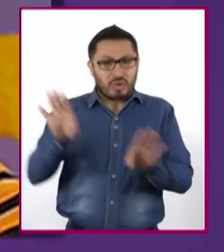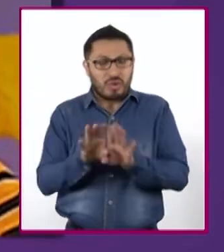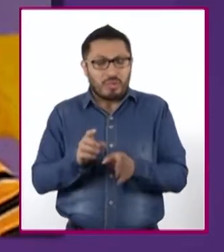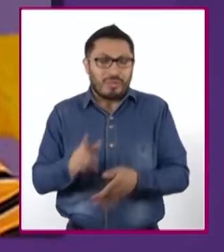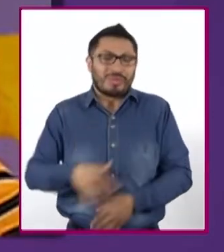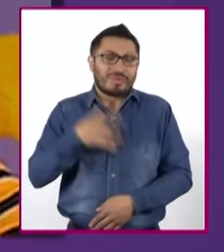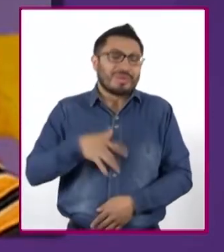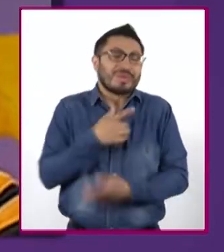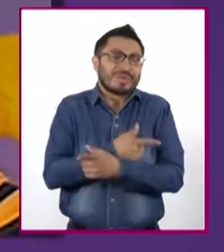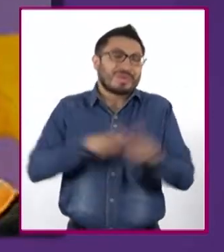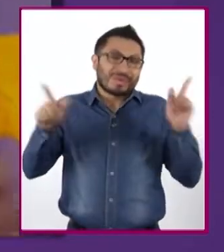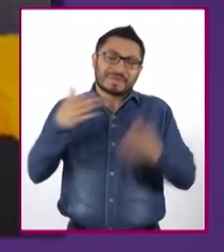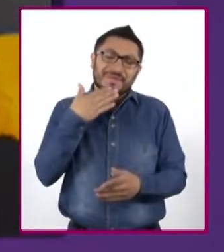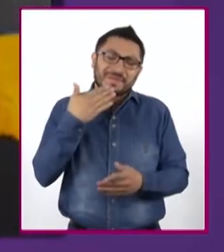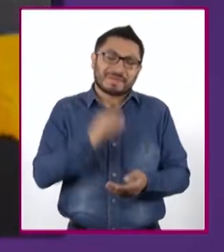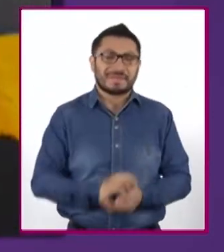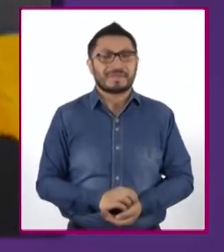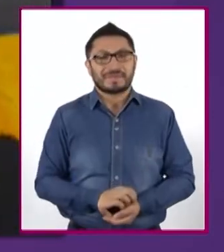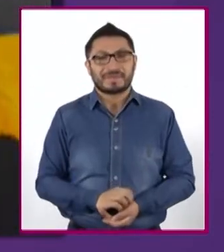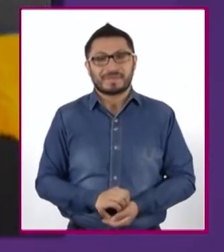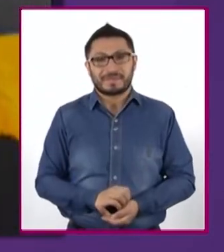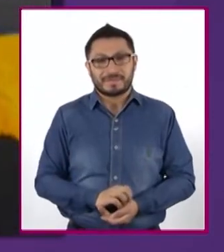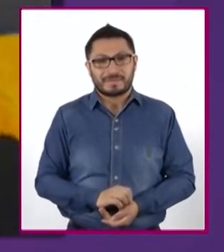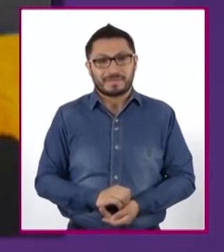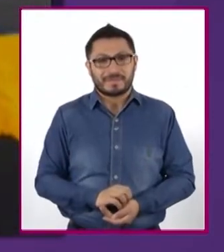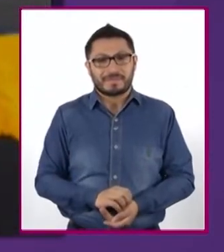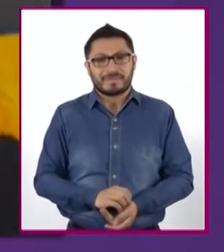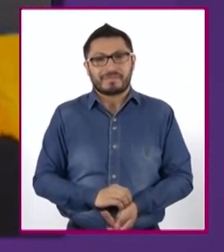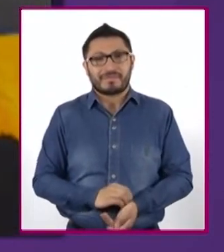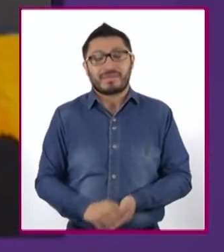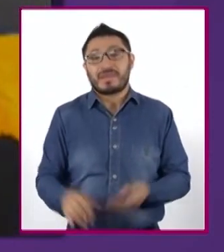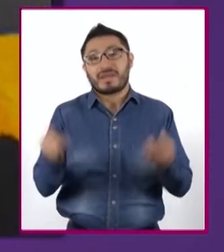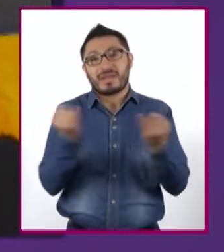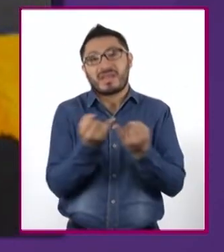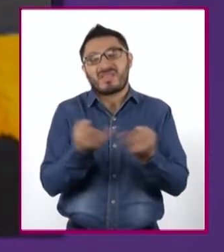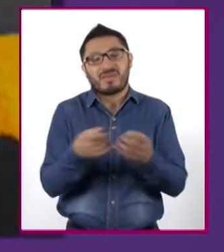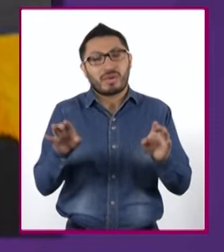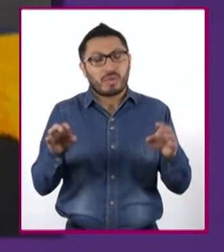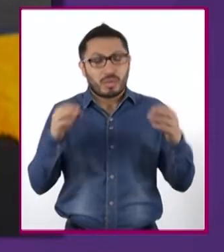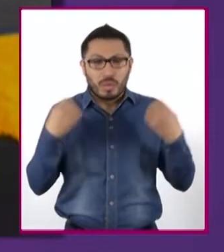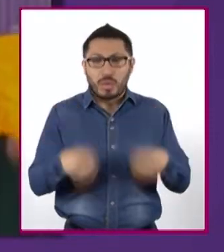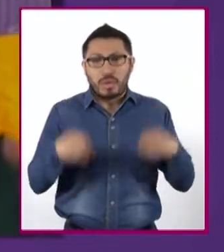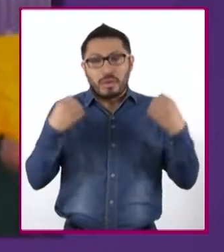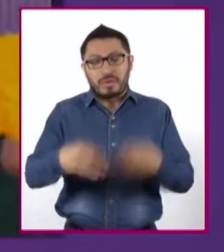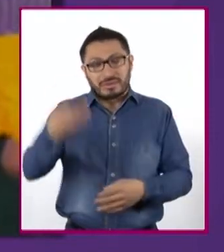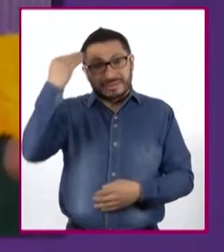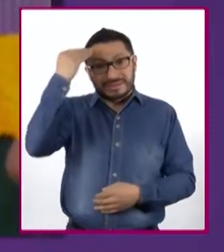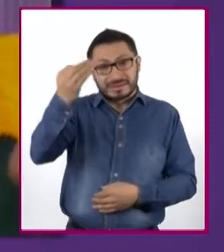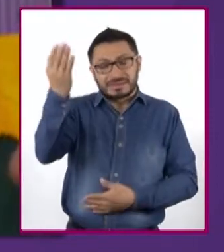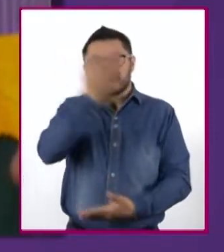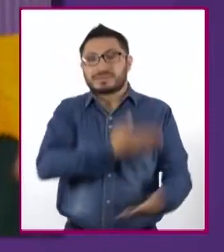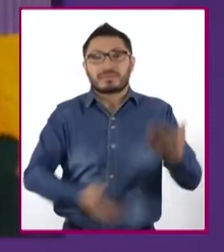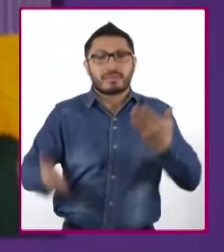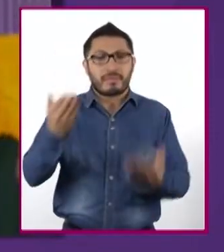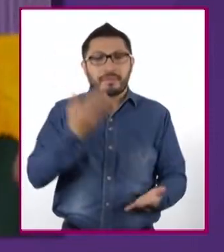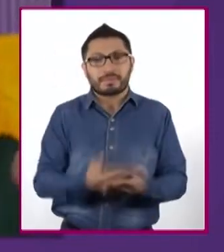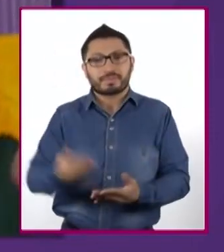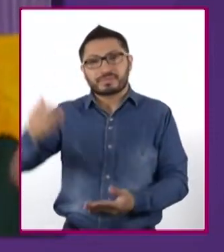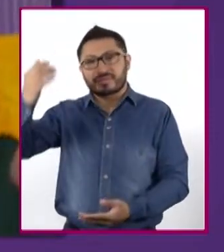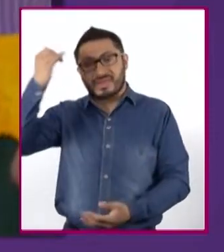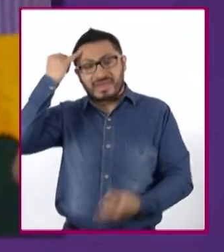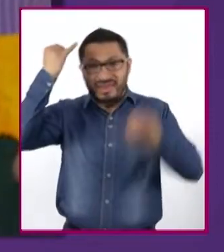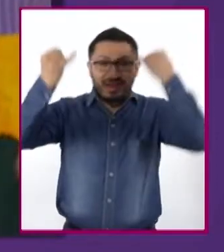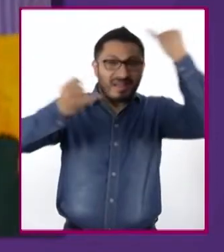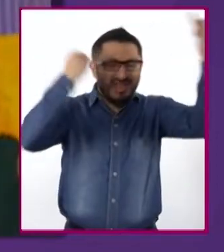muy buena. Creo también que podemos ocupar nuestro tiempo compartiendo ideas con los demás adolescentes